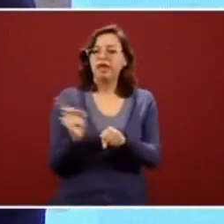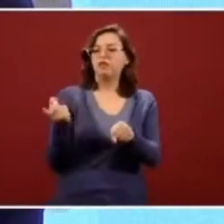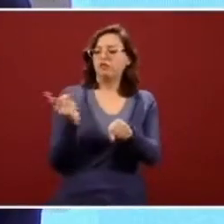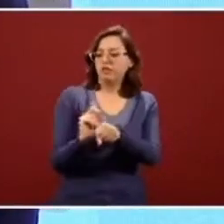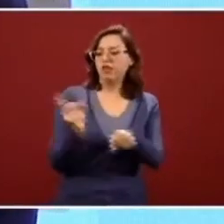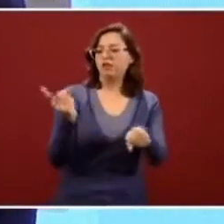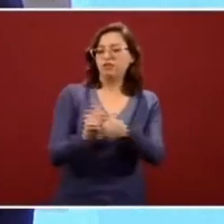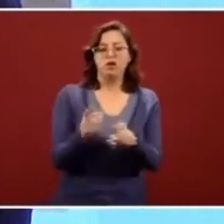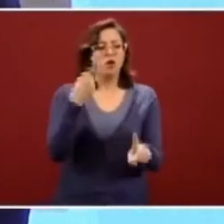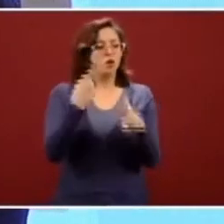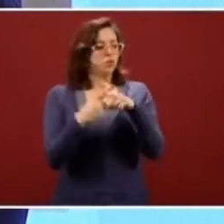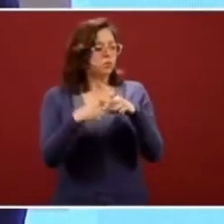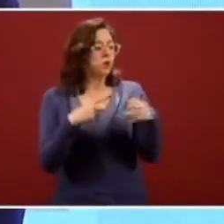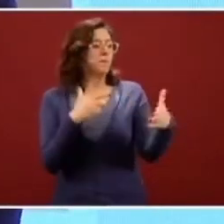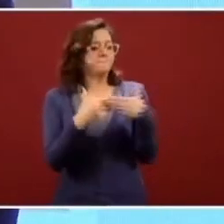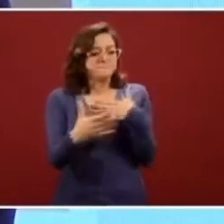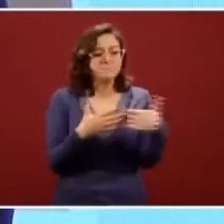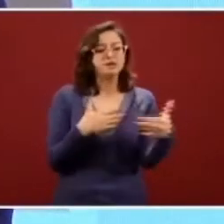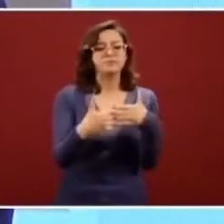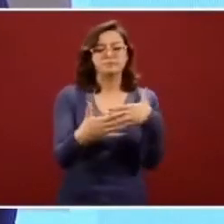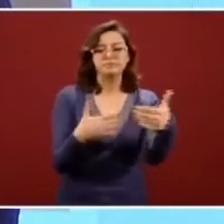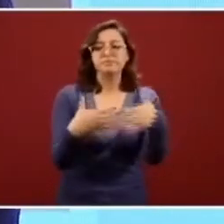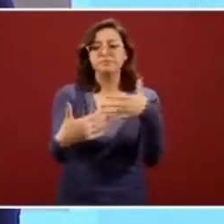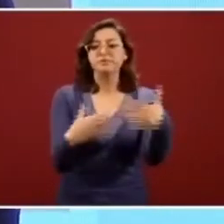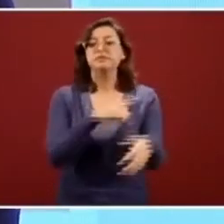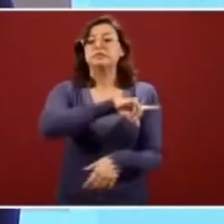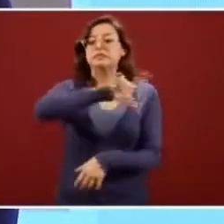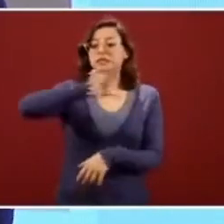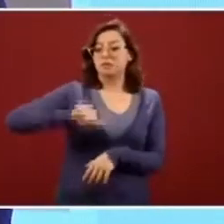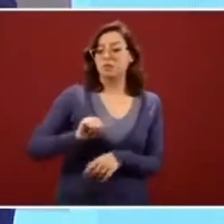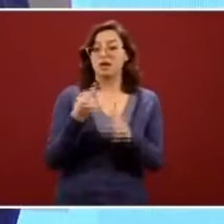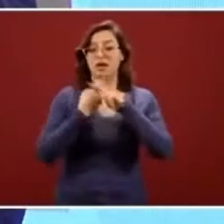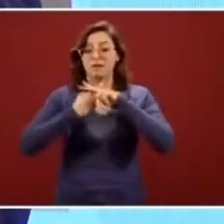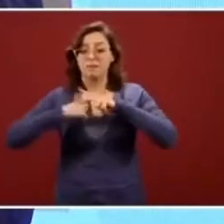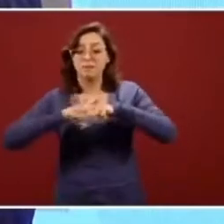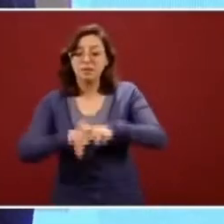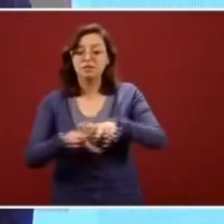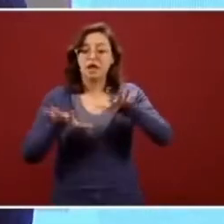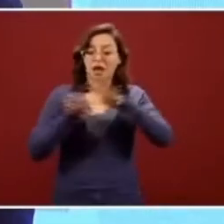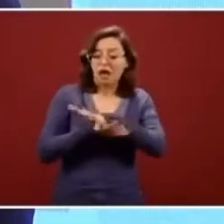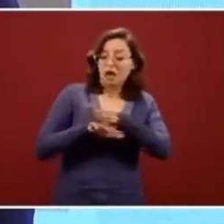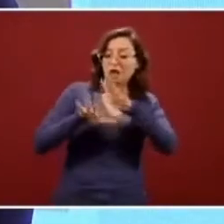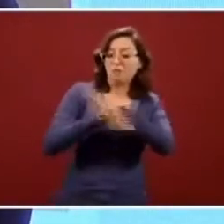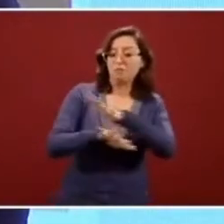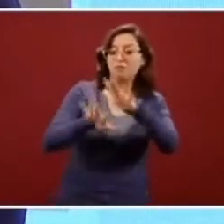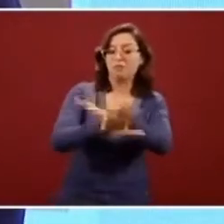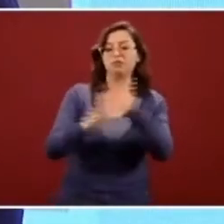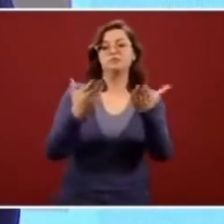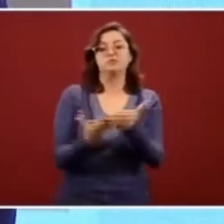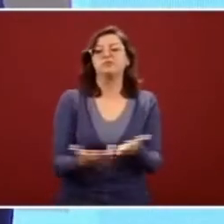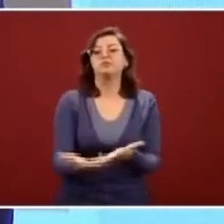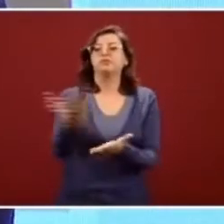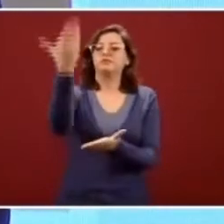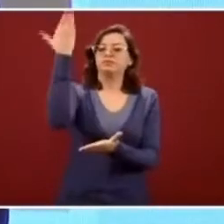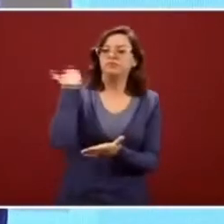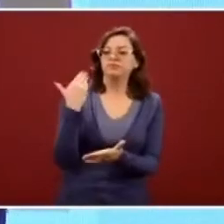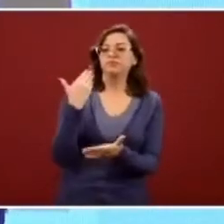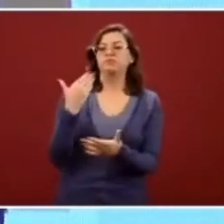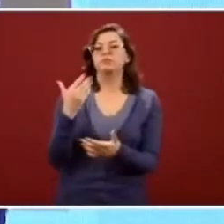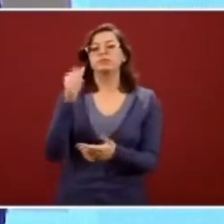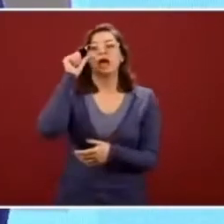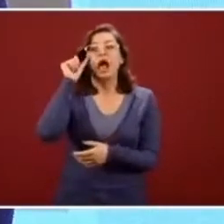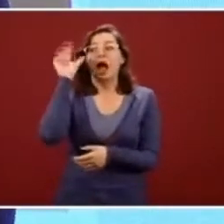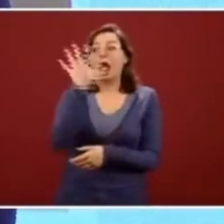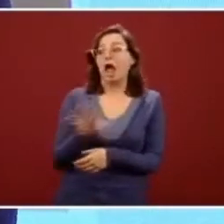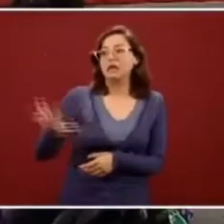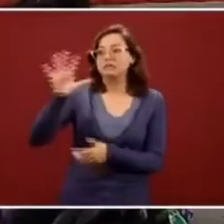actualizando estas proporciones, vamos a ver cuando empiece a haber un cambio, así como en su momento tuvimos la mayor proporción en Asia y